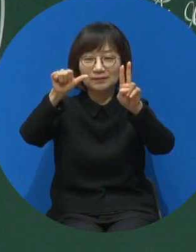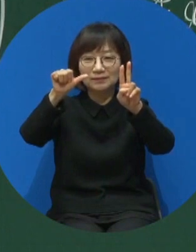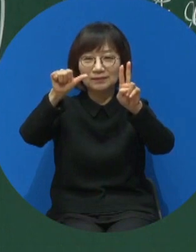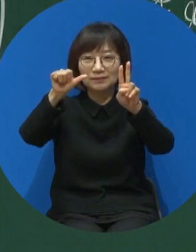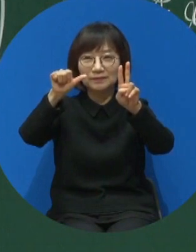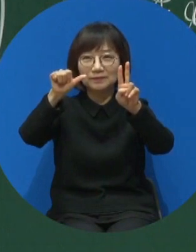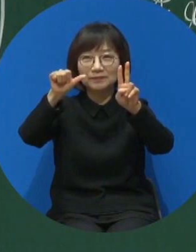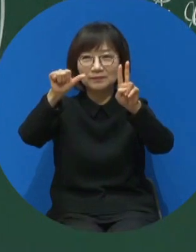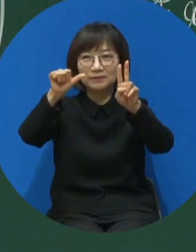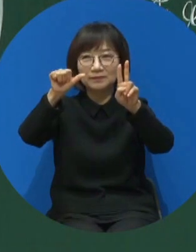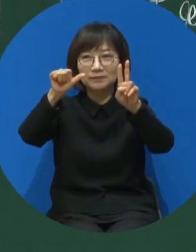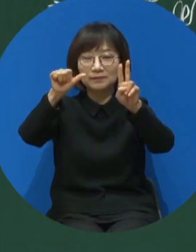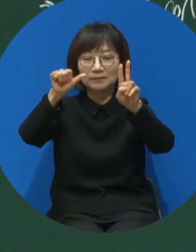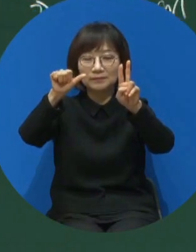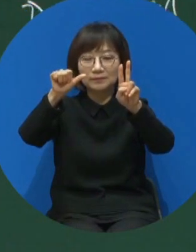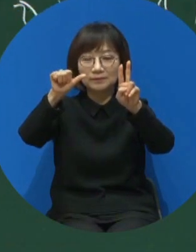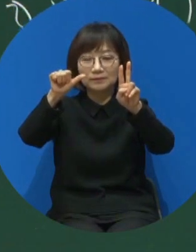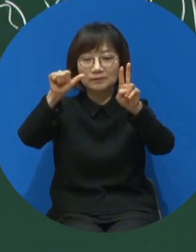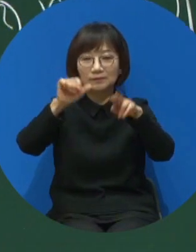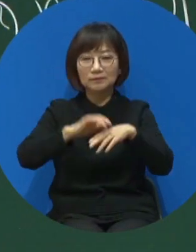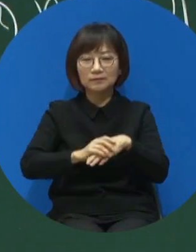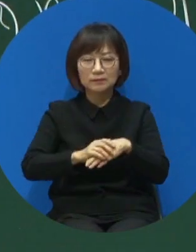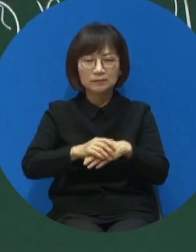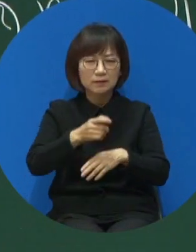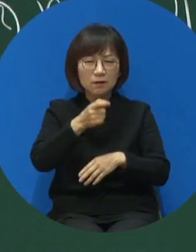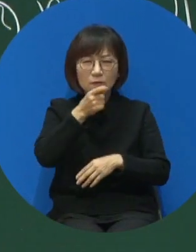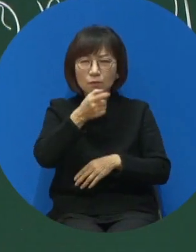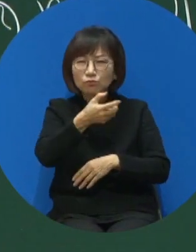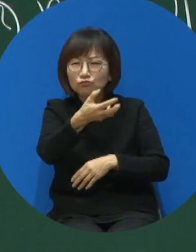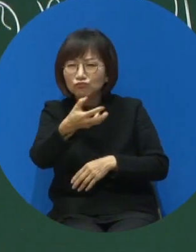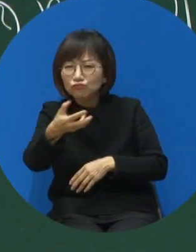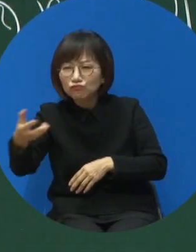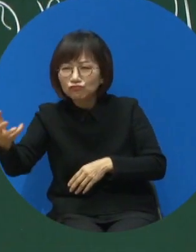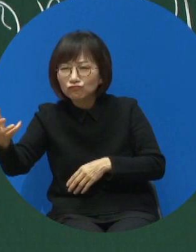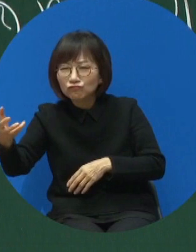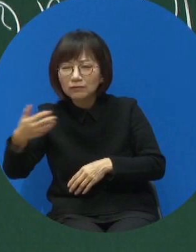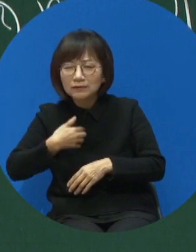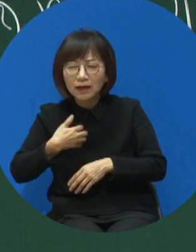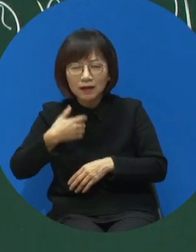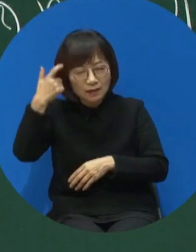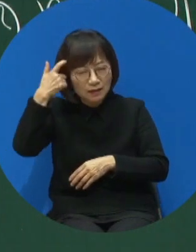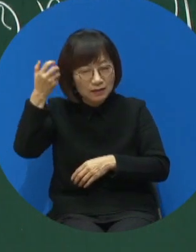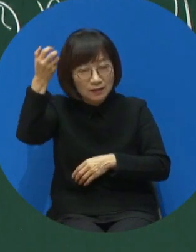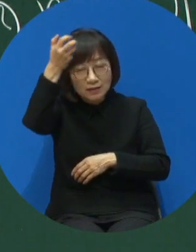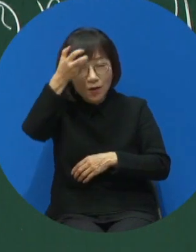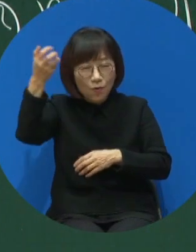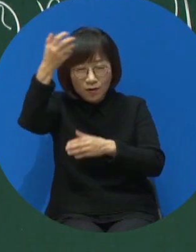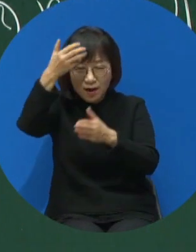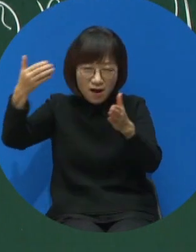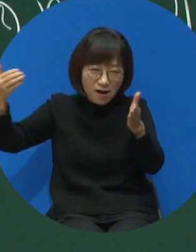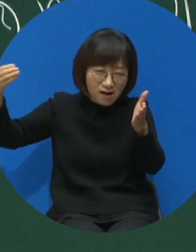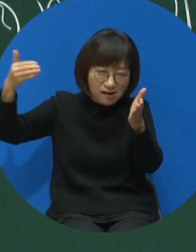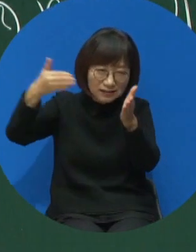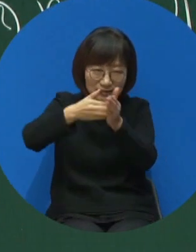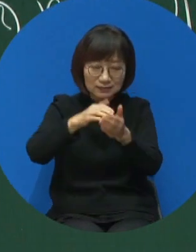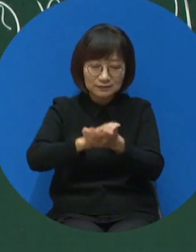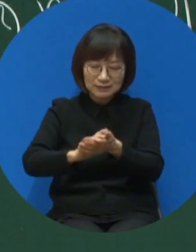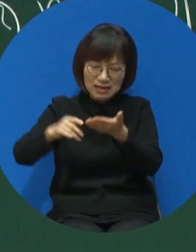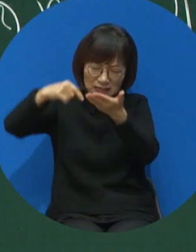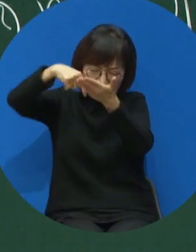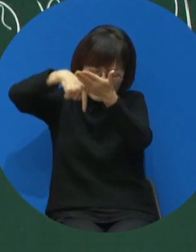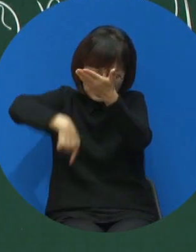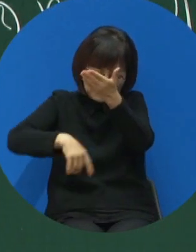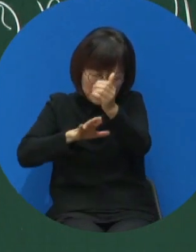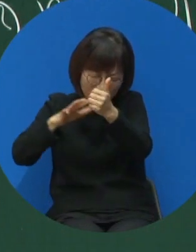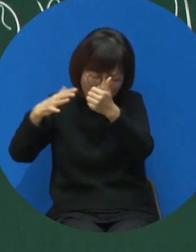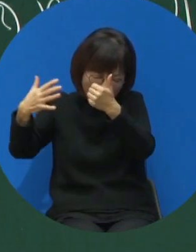también moore y darle un gallito los audio que dominar los hago por amor y